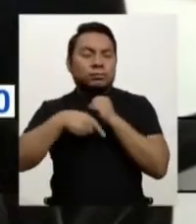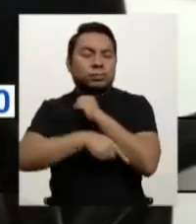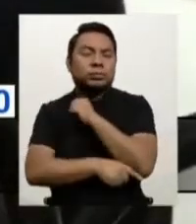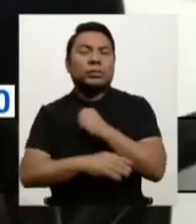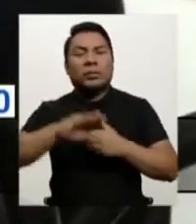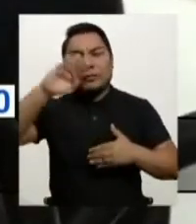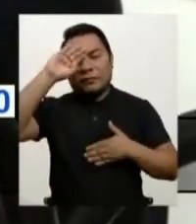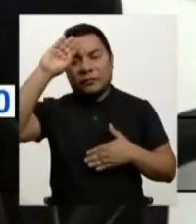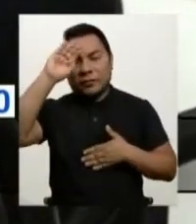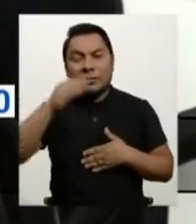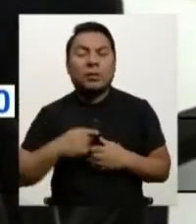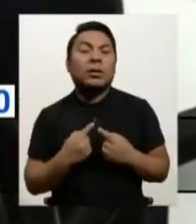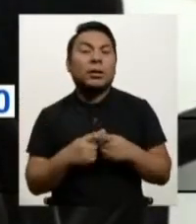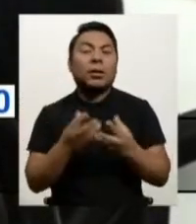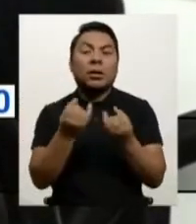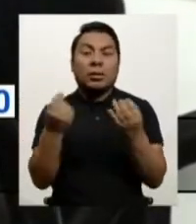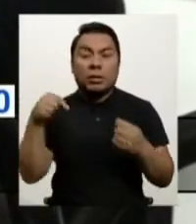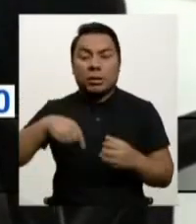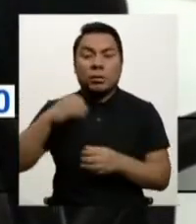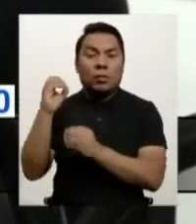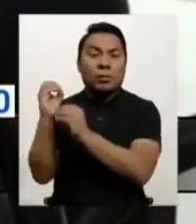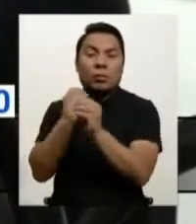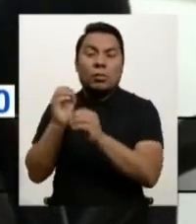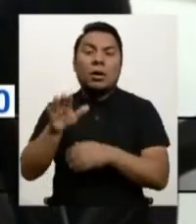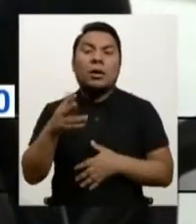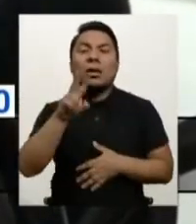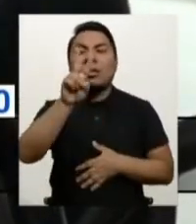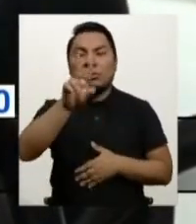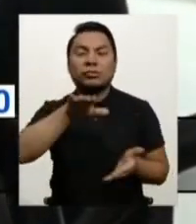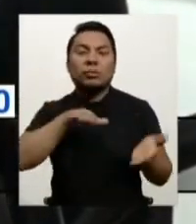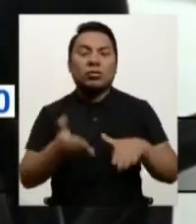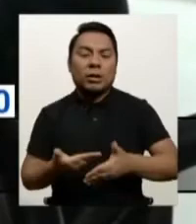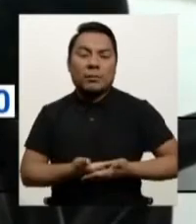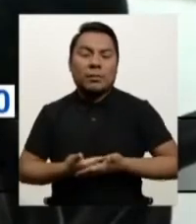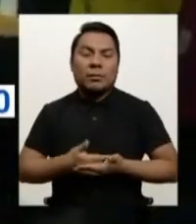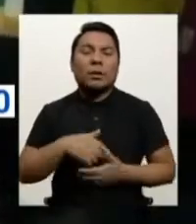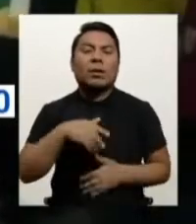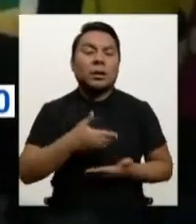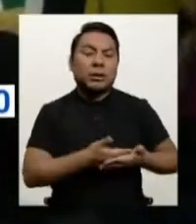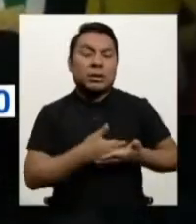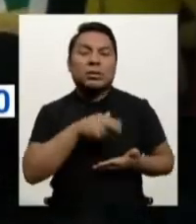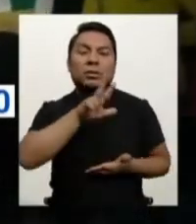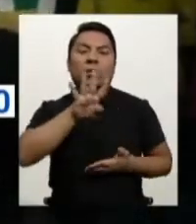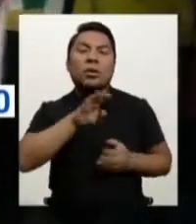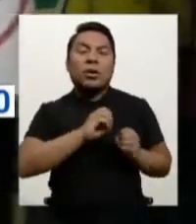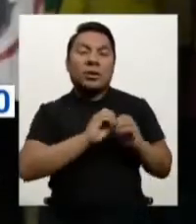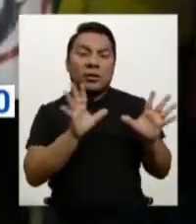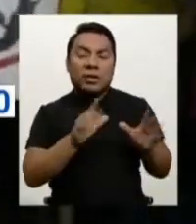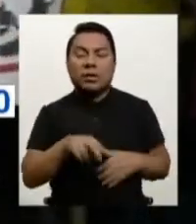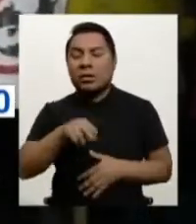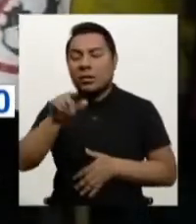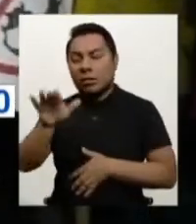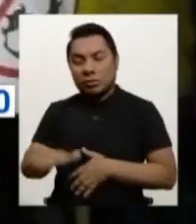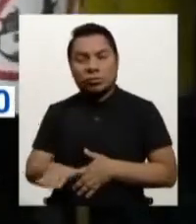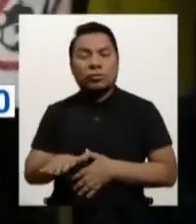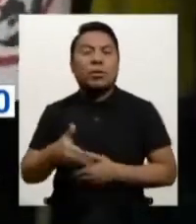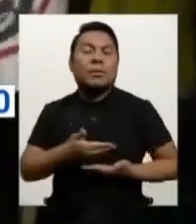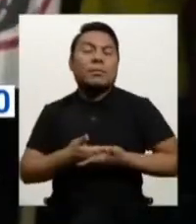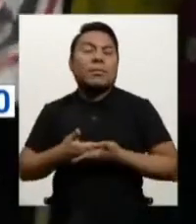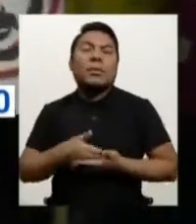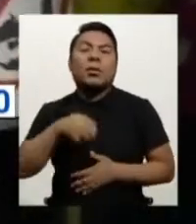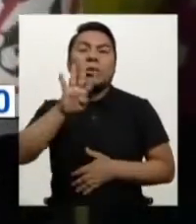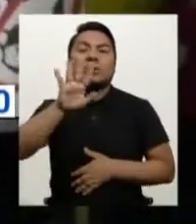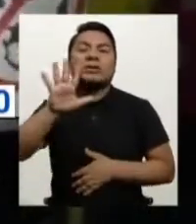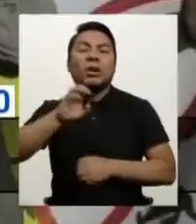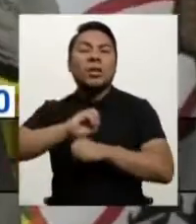organismo internacional, solo en lo que va de octubre, hubo dos muertes de bebés, una niña de 34 días y un niño de 45 días. En ambos